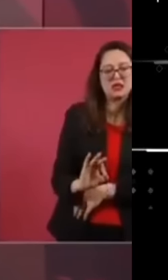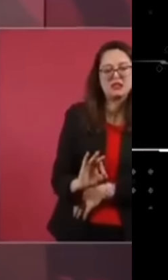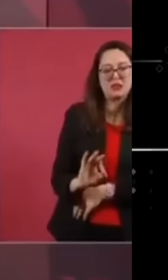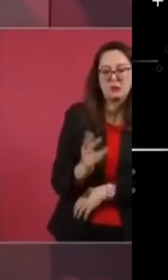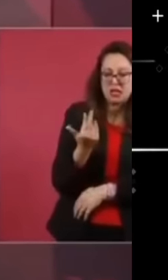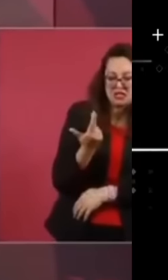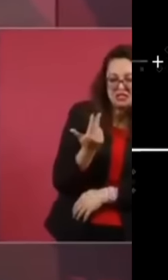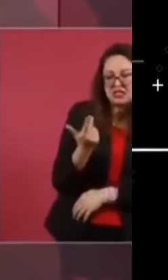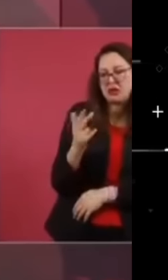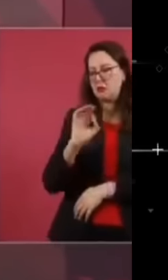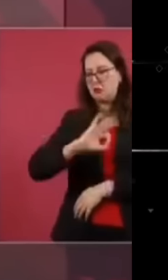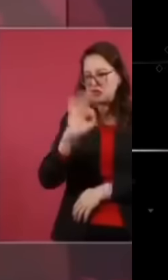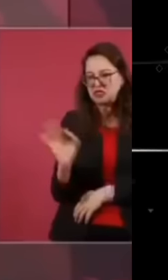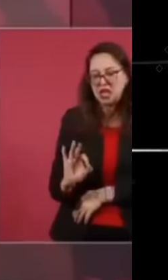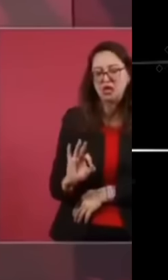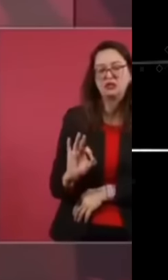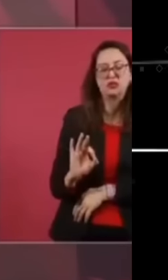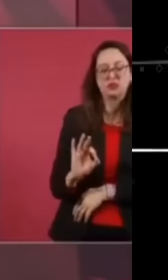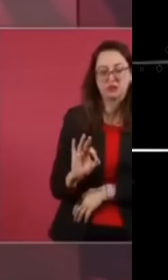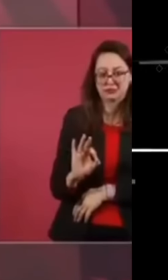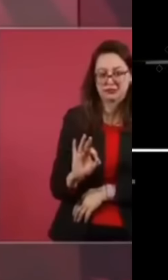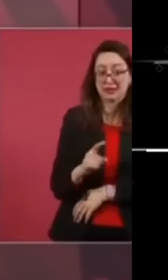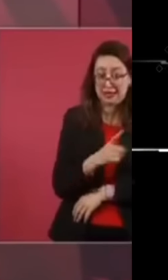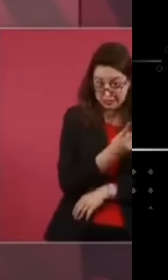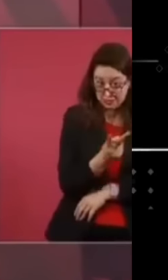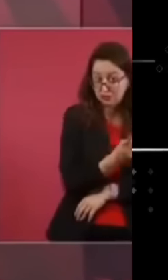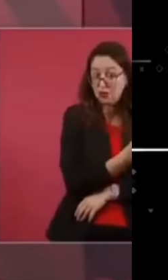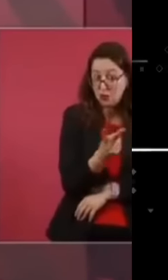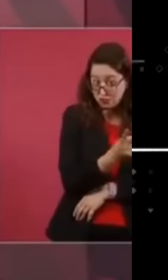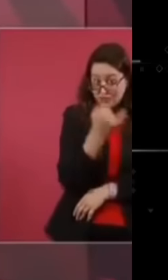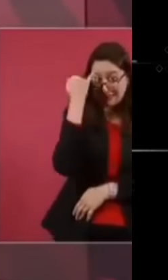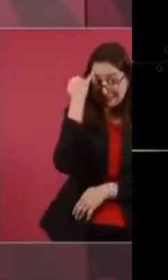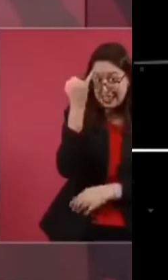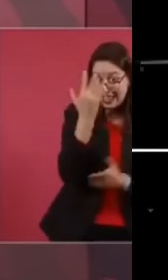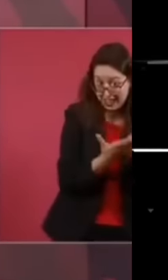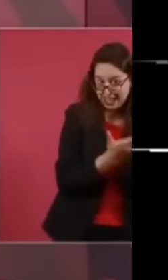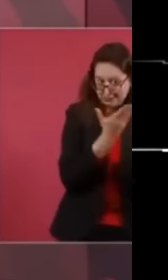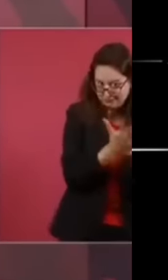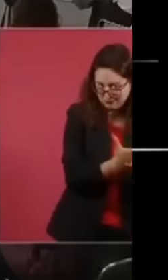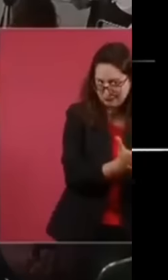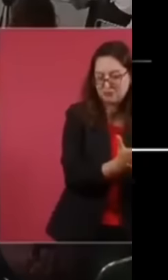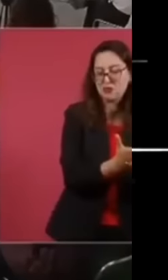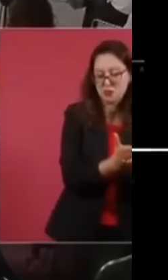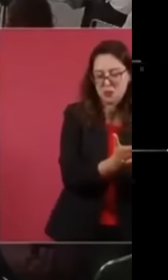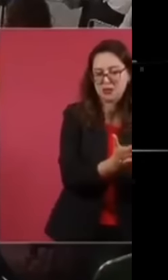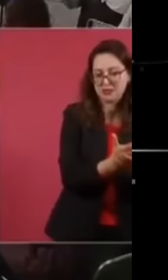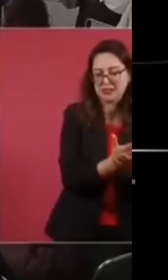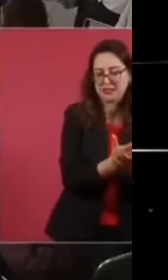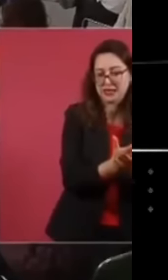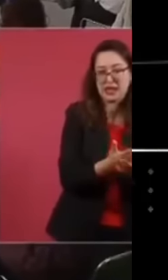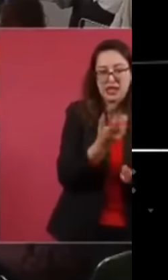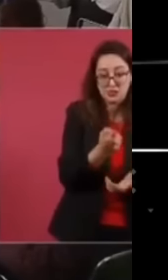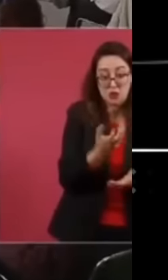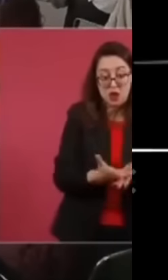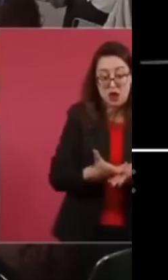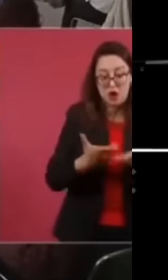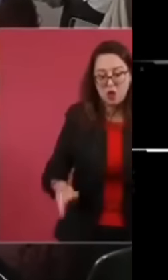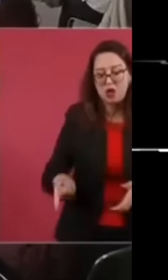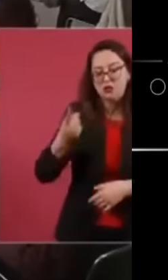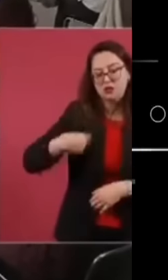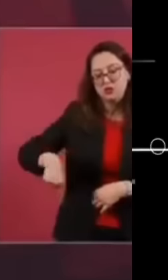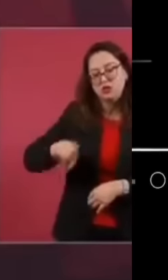25 30% de su sueldo como jubilación Entonces estamos